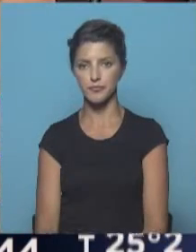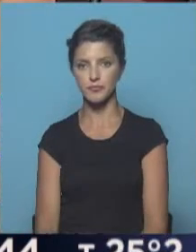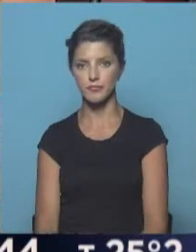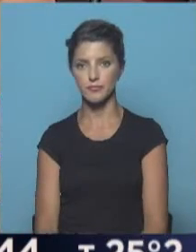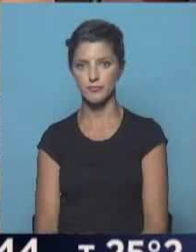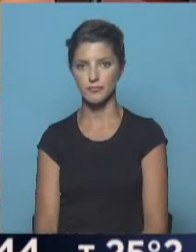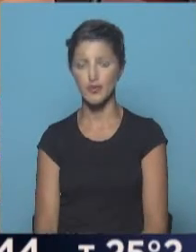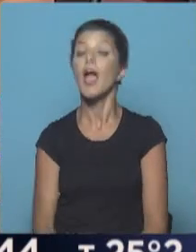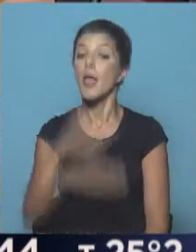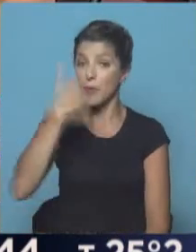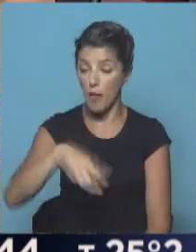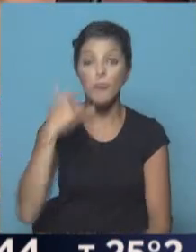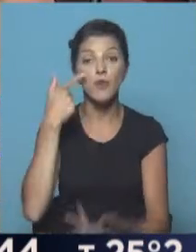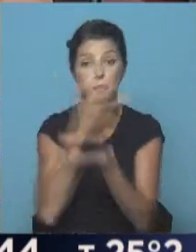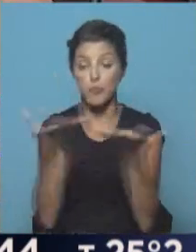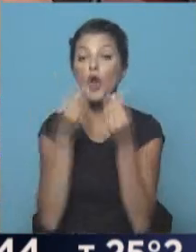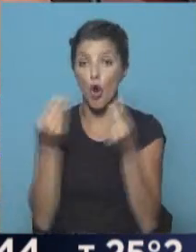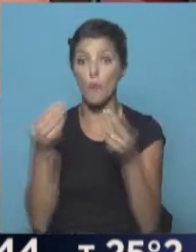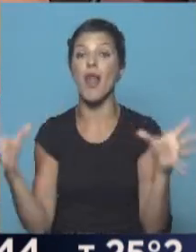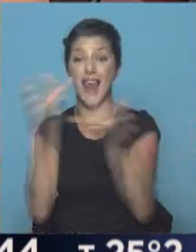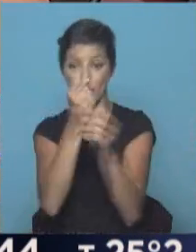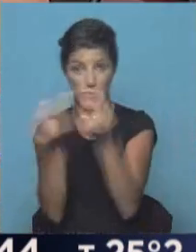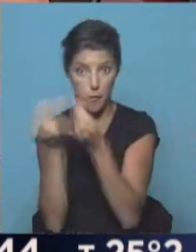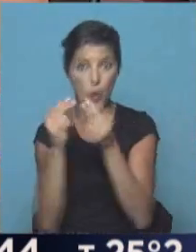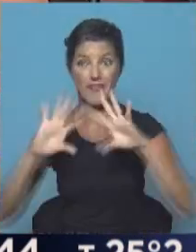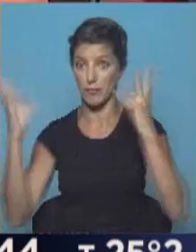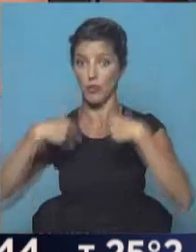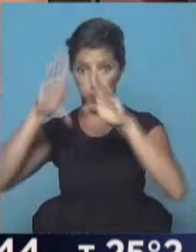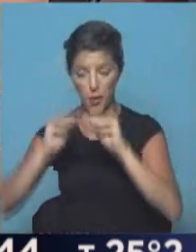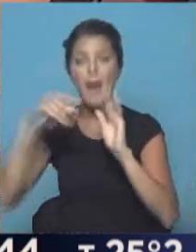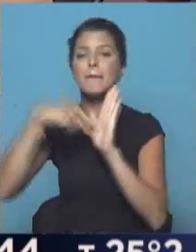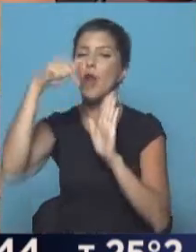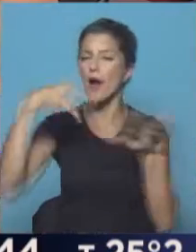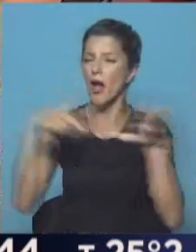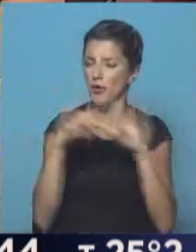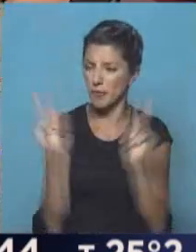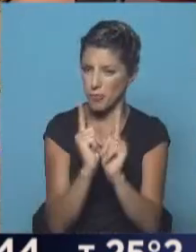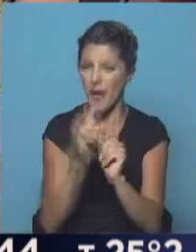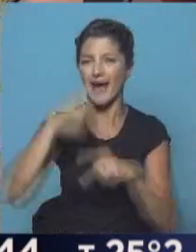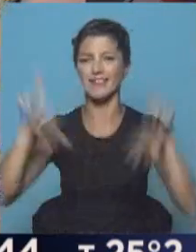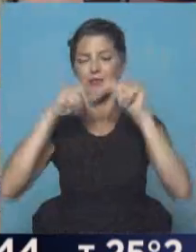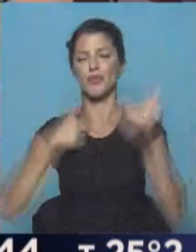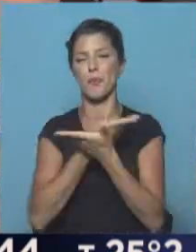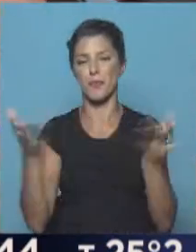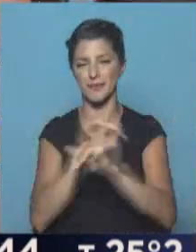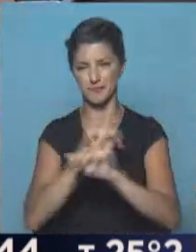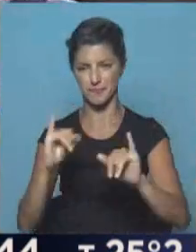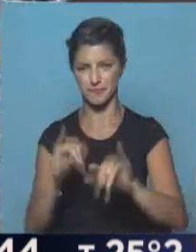Enseguida le vamos a comentar cómo reaccionaron los mercados del mundo ante el triunfo de Trump, pero ahora breve pausa en Televisión Pública Noticias.